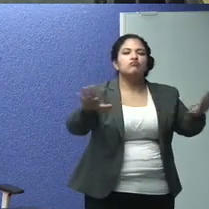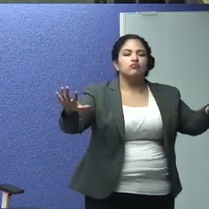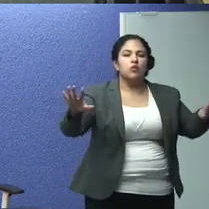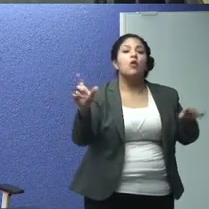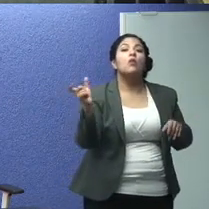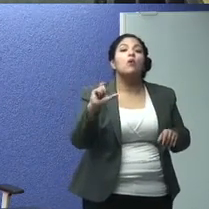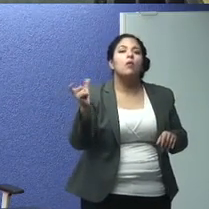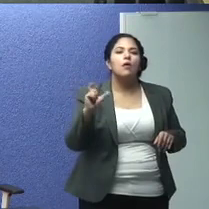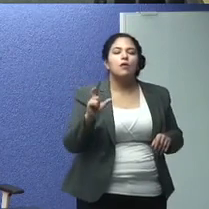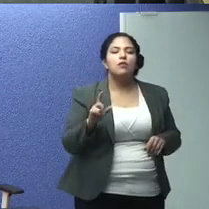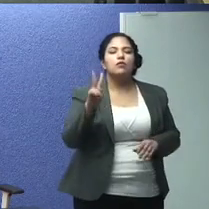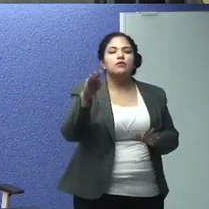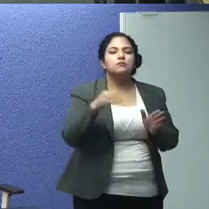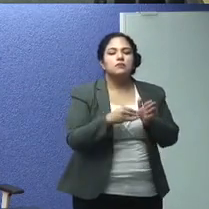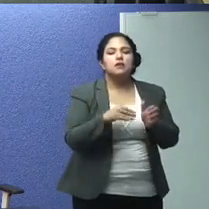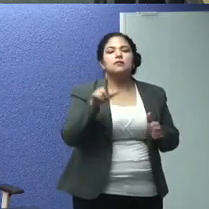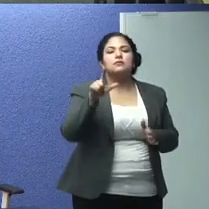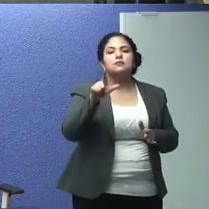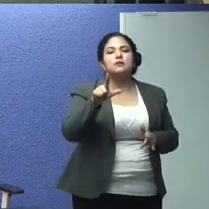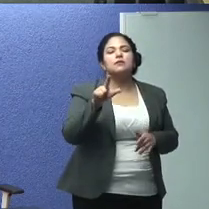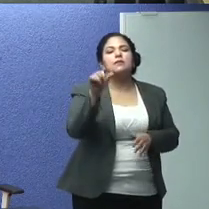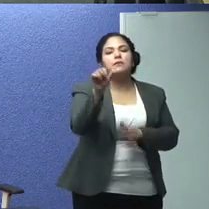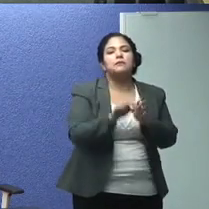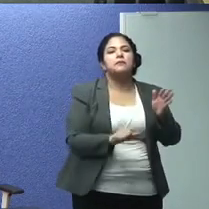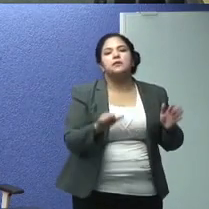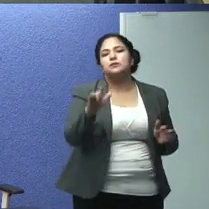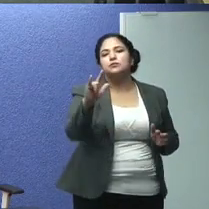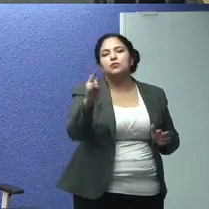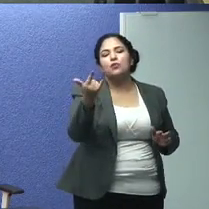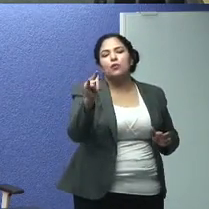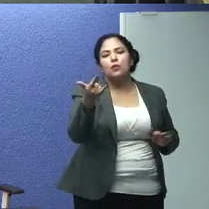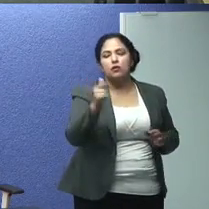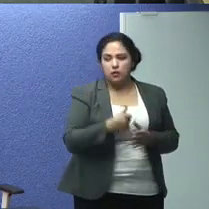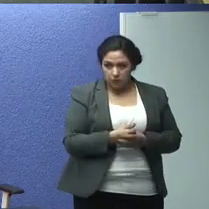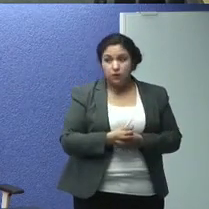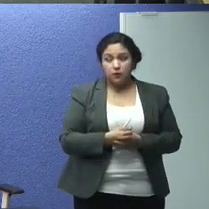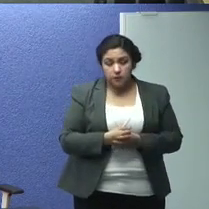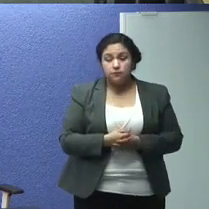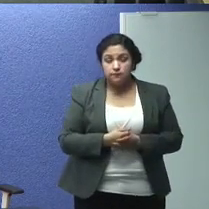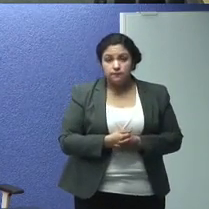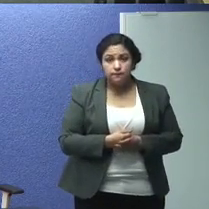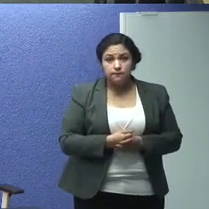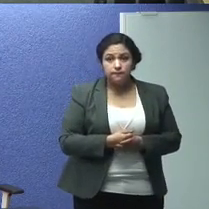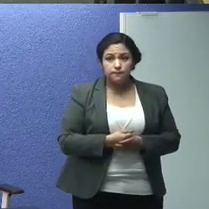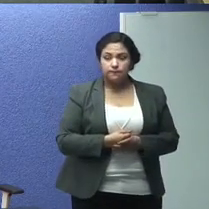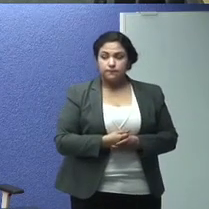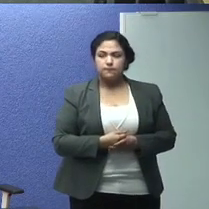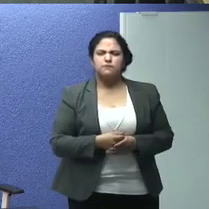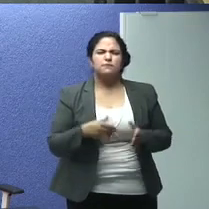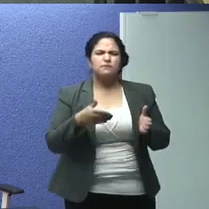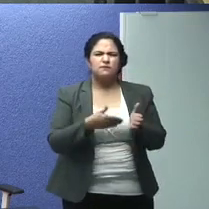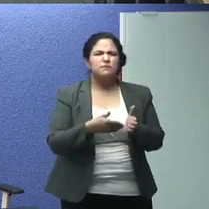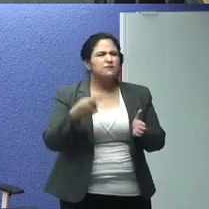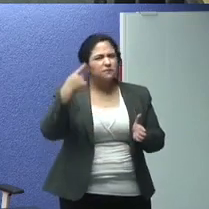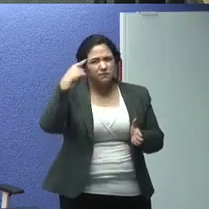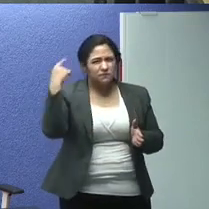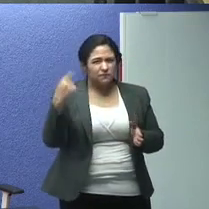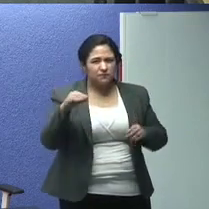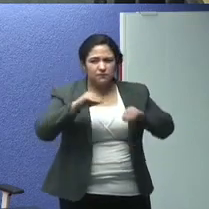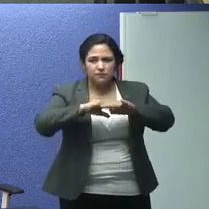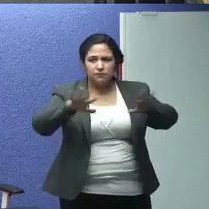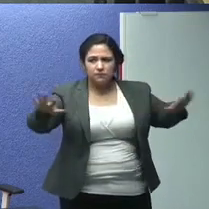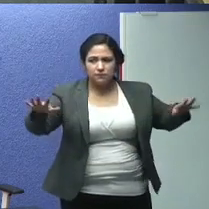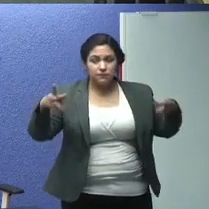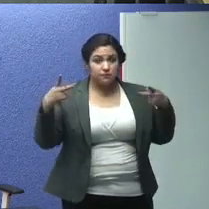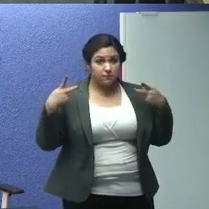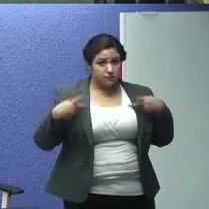junio de 2017. Se percibe que está creado a través de la experiencia que ha habido de personas